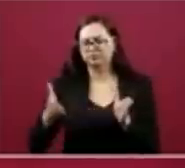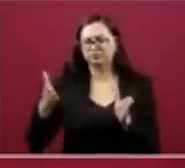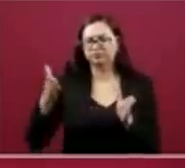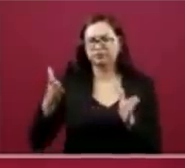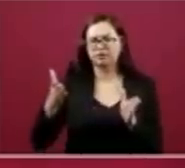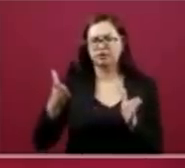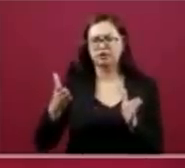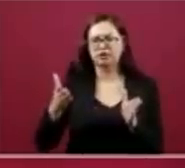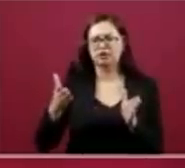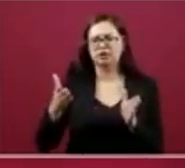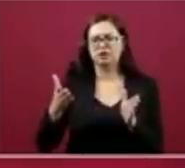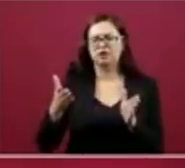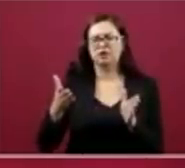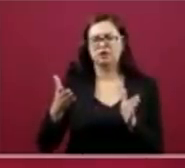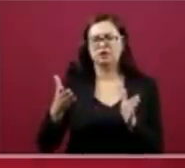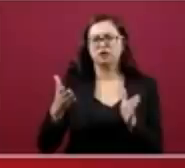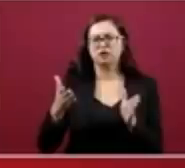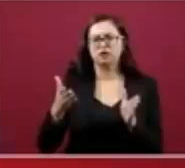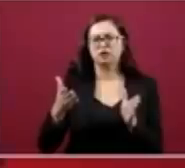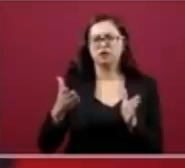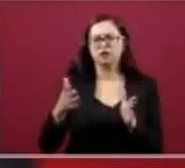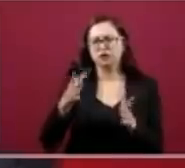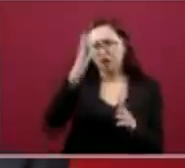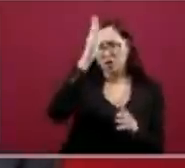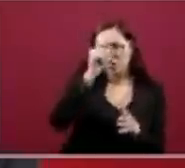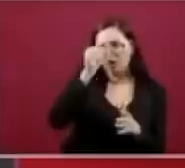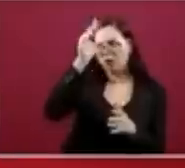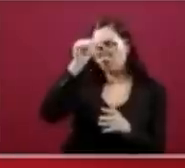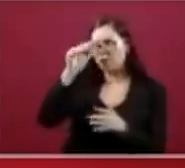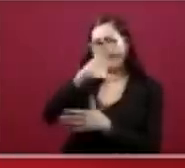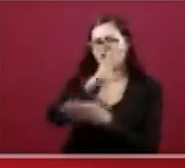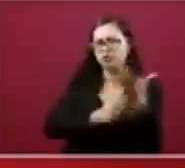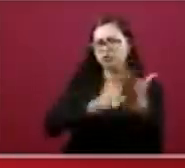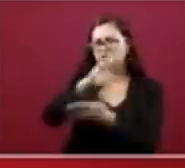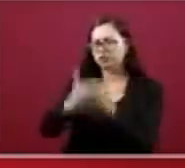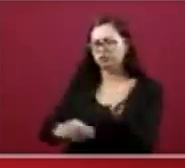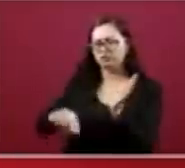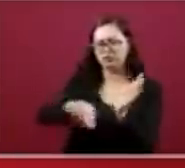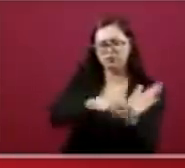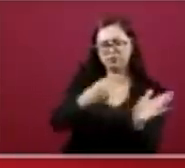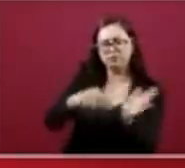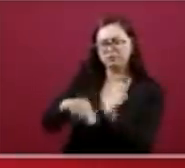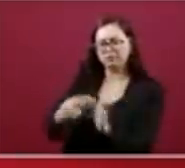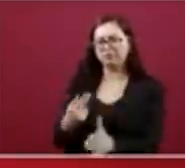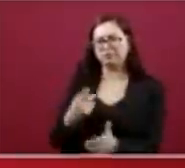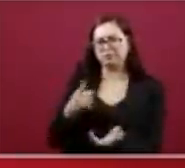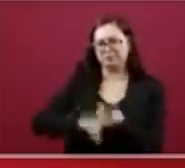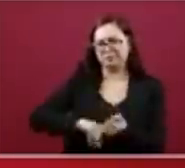firma de convenios, de contratos.